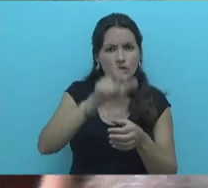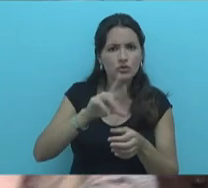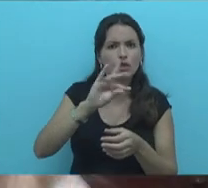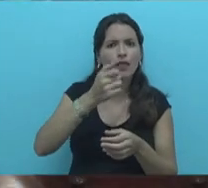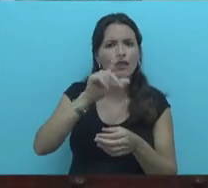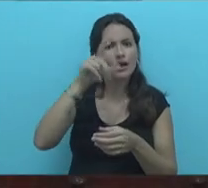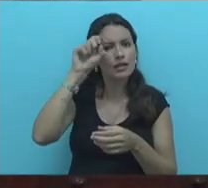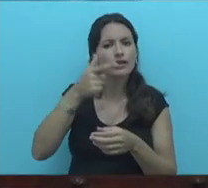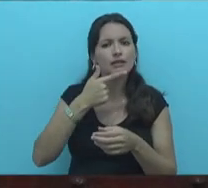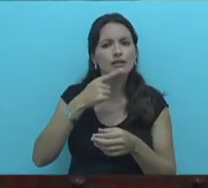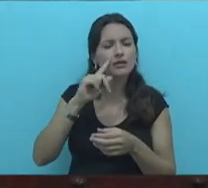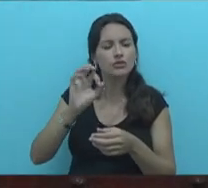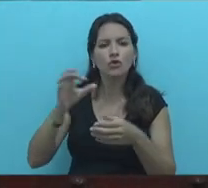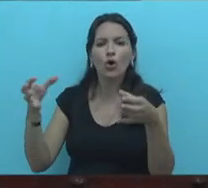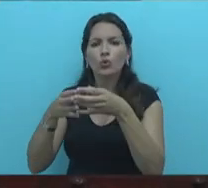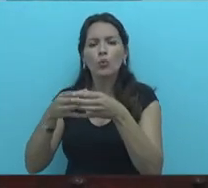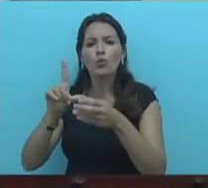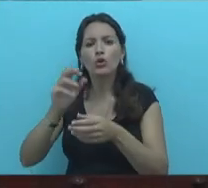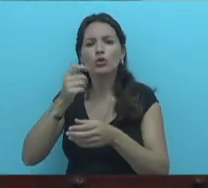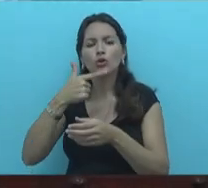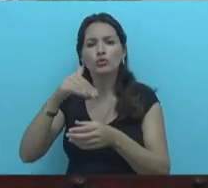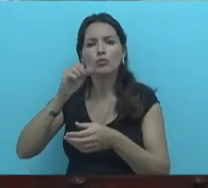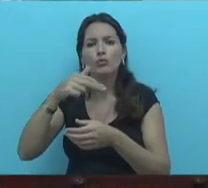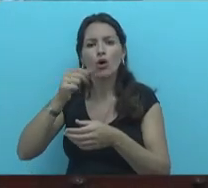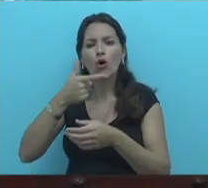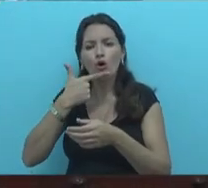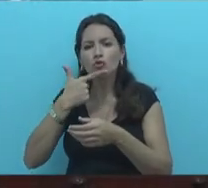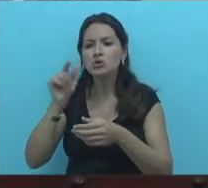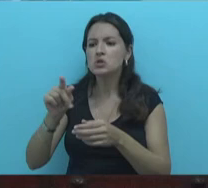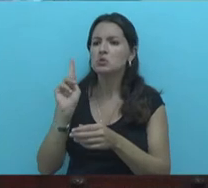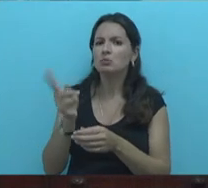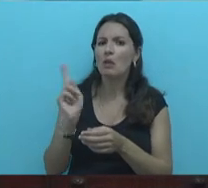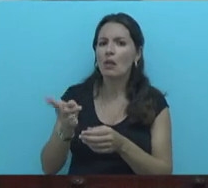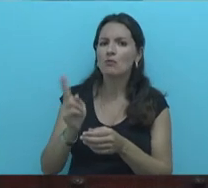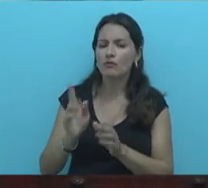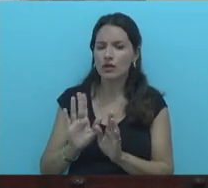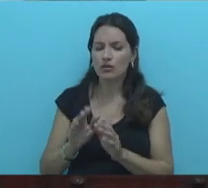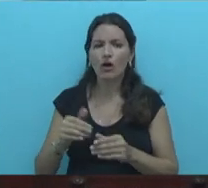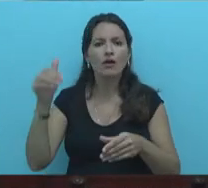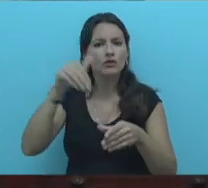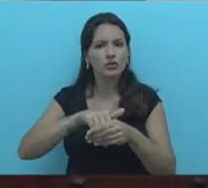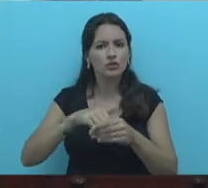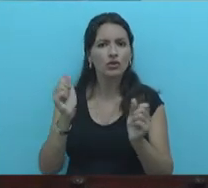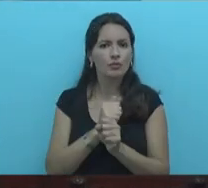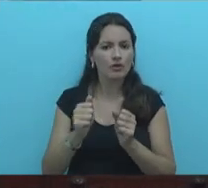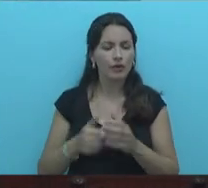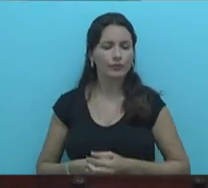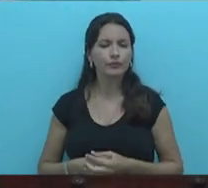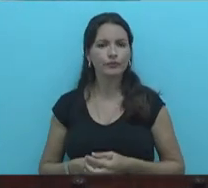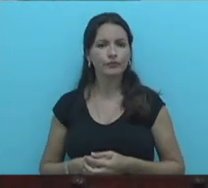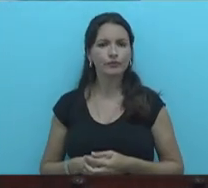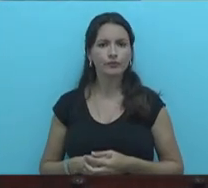de extorsión. A votación el tratamiento sobre tablas. Aprobado. Diputado Del Frade, tiene usted la palabra. Gracias, señor